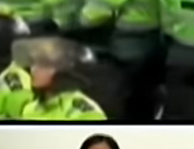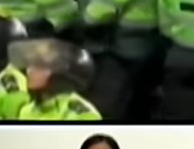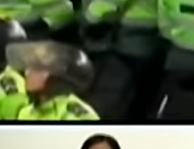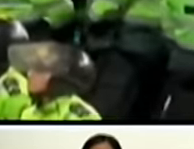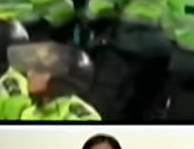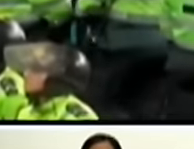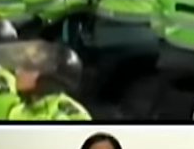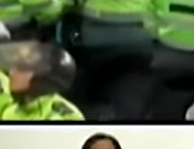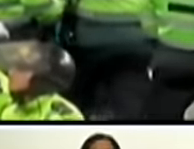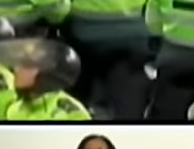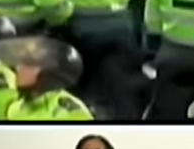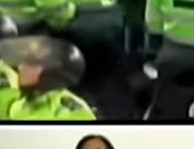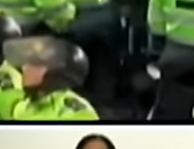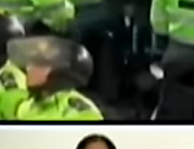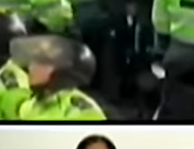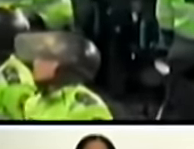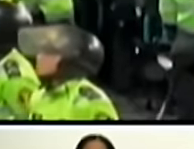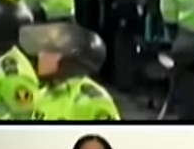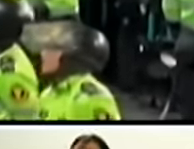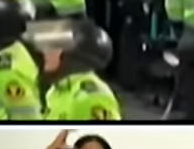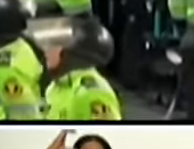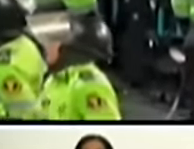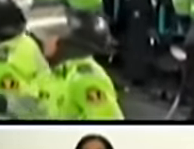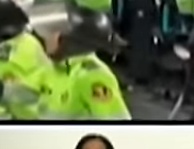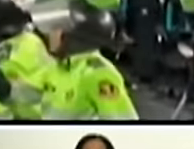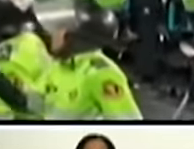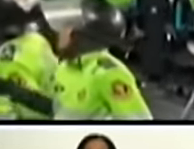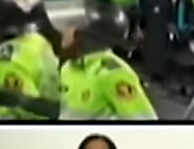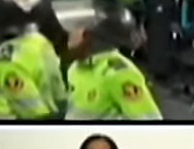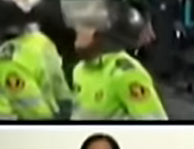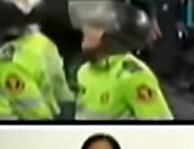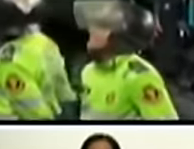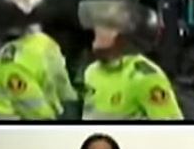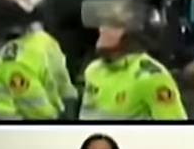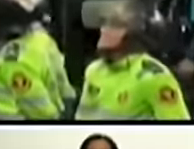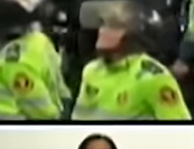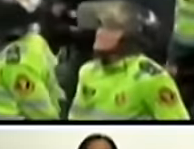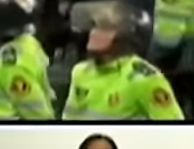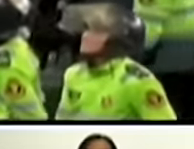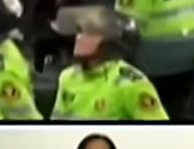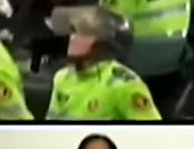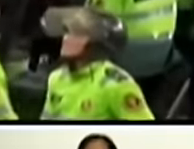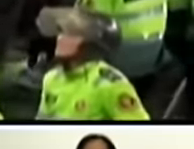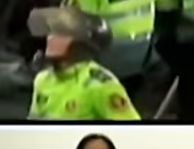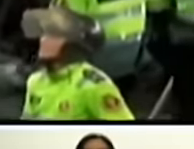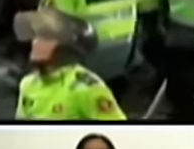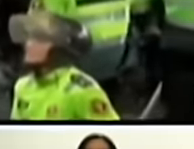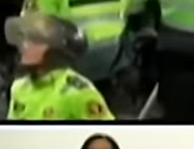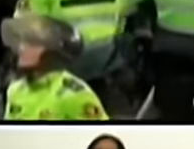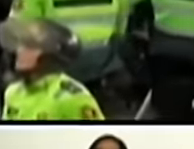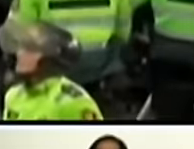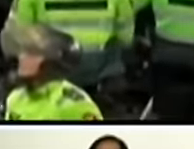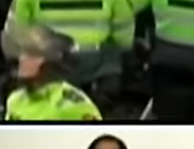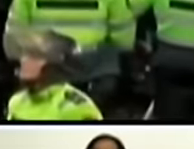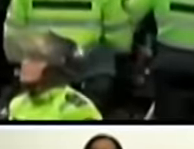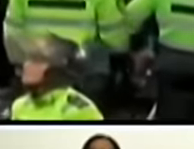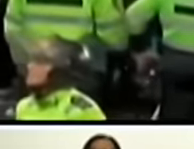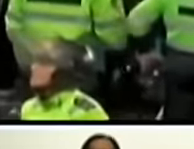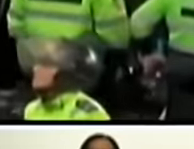los empatamos y ellos andan en el fondo y nosotros vamos de cuarto lugar, envidioso, mezquino,